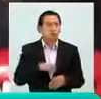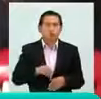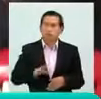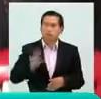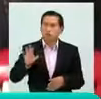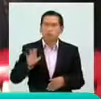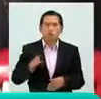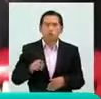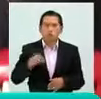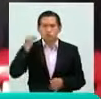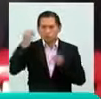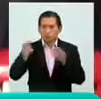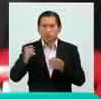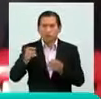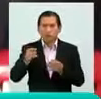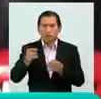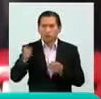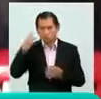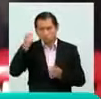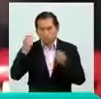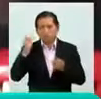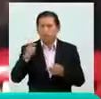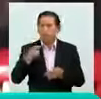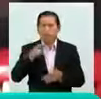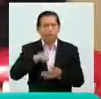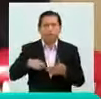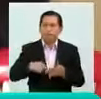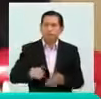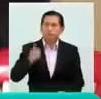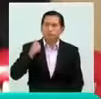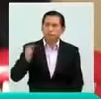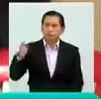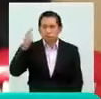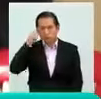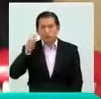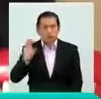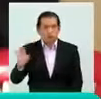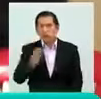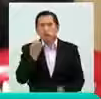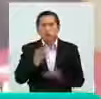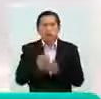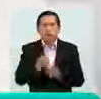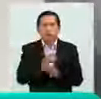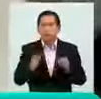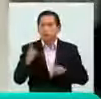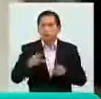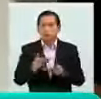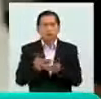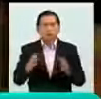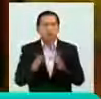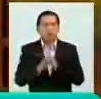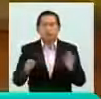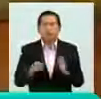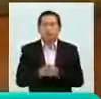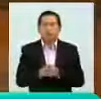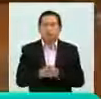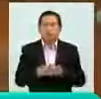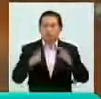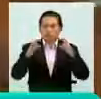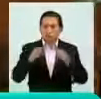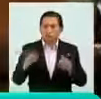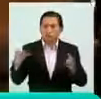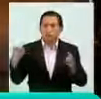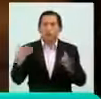de posiciones que son radicales. No están pensando en la economía ni siquiera en el pueblo. Las investigaciones en contra de